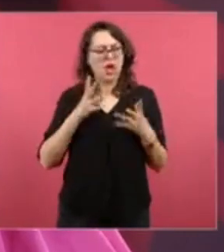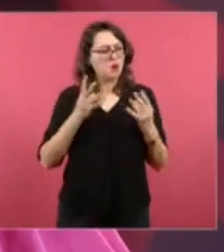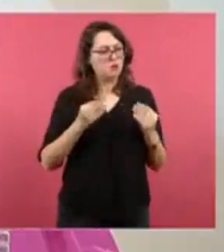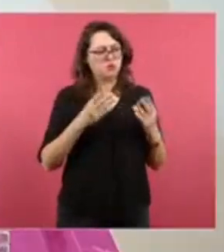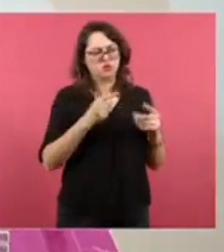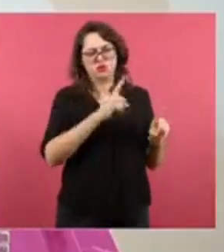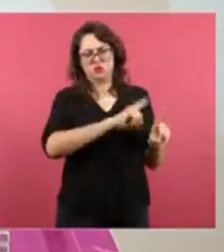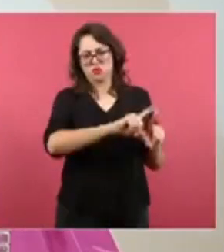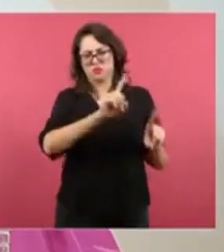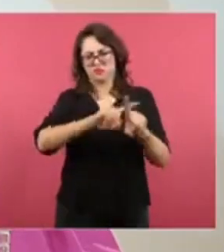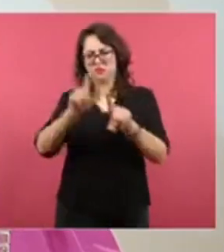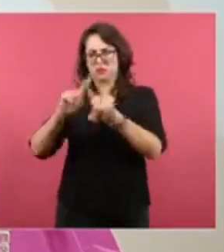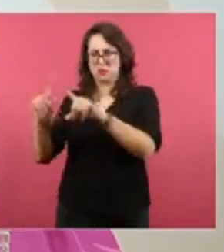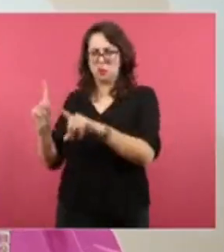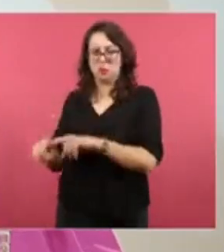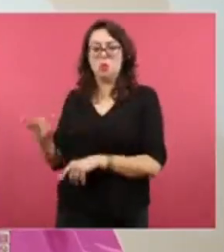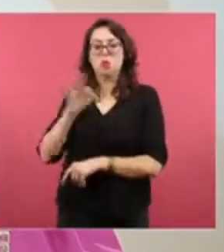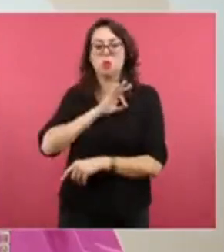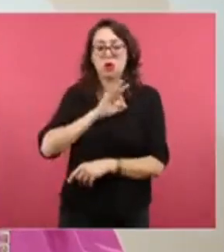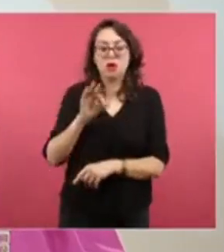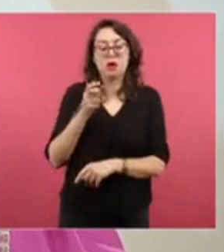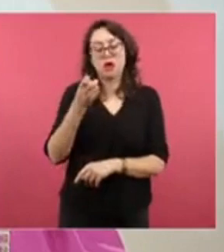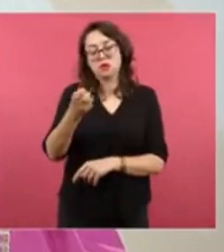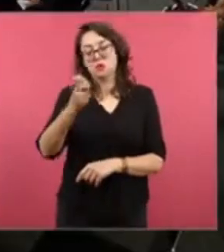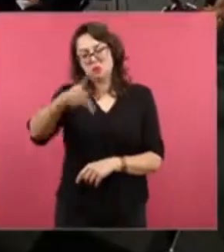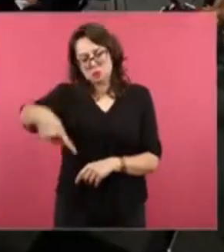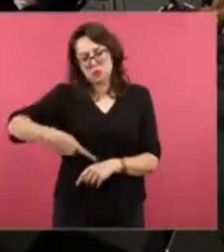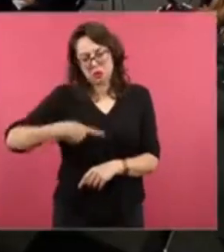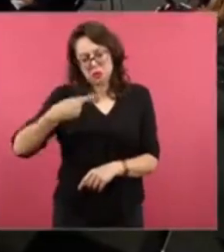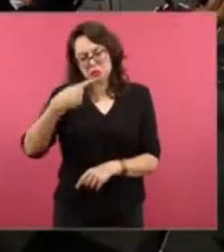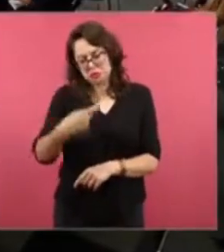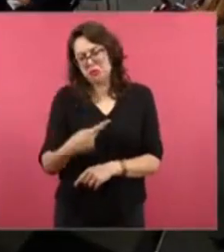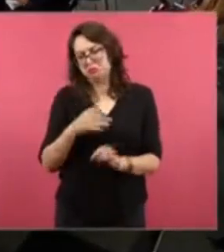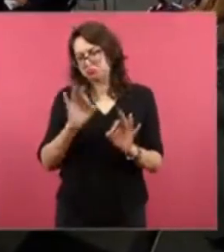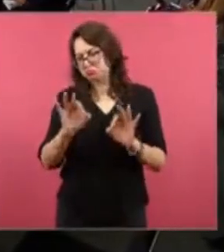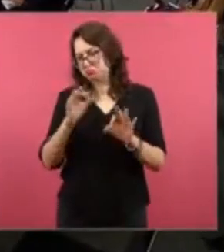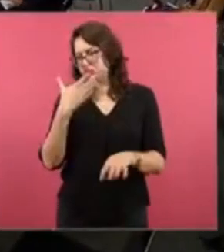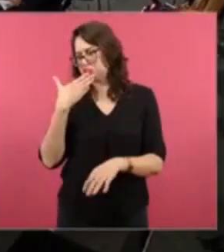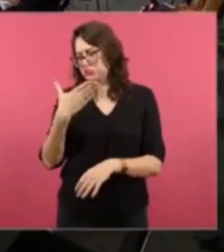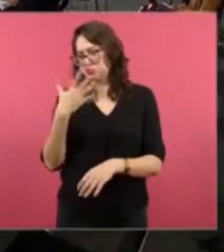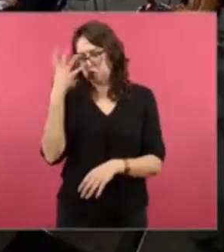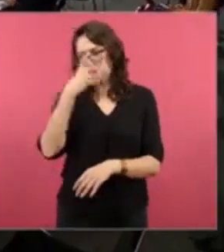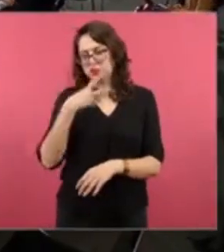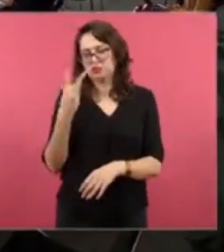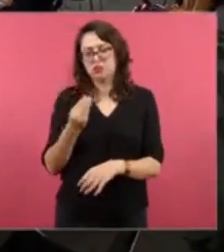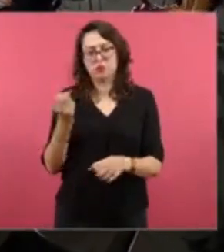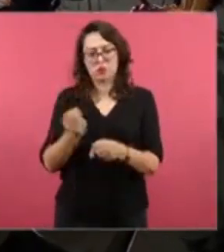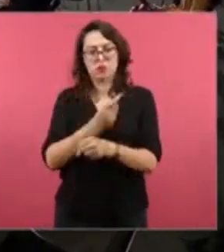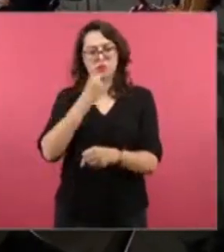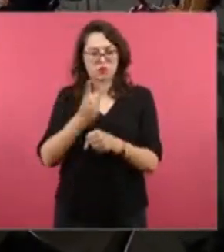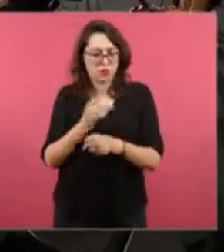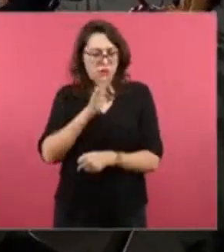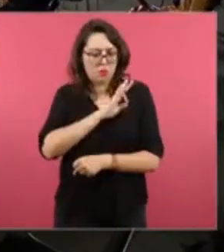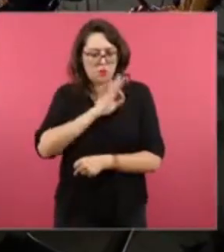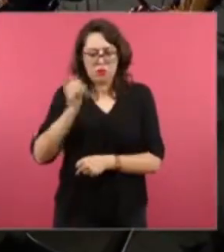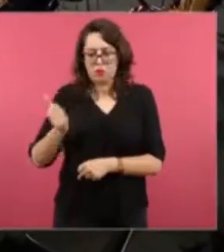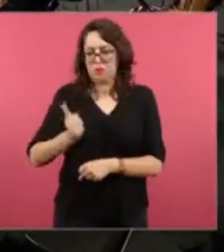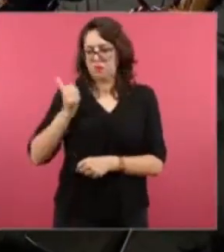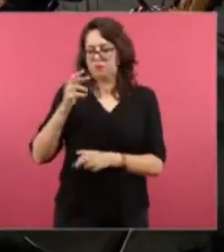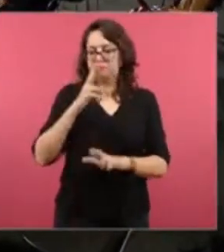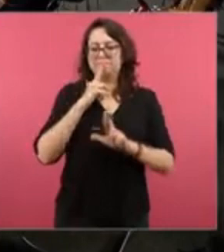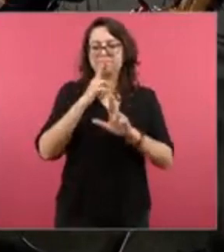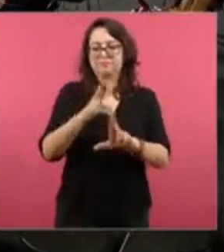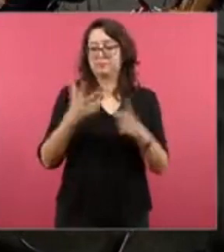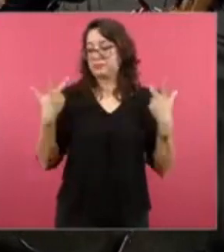acaba de hacer, y le agradezco mucho la oportunidad, porque dentro de la planeación que